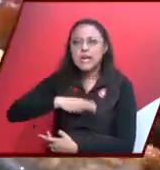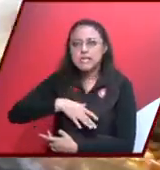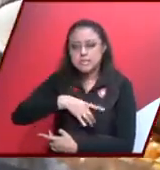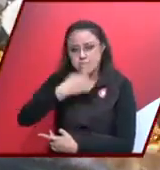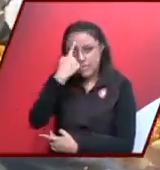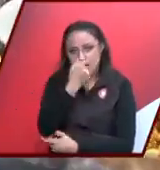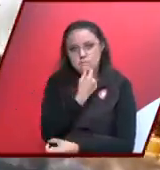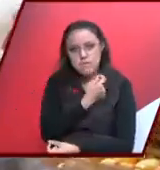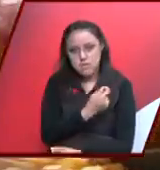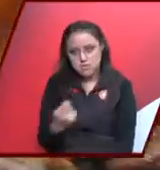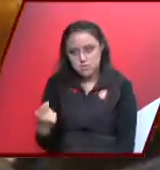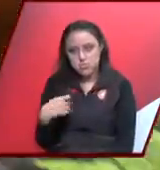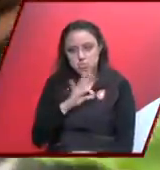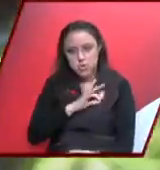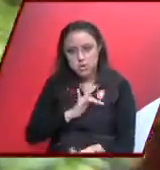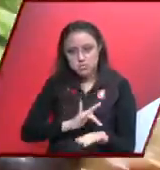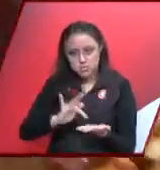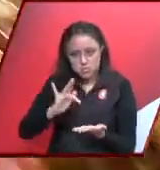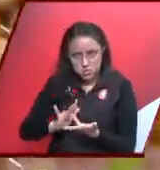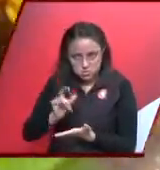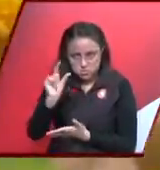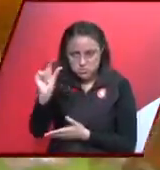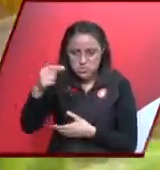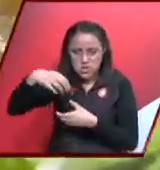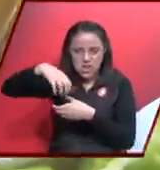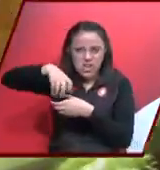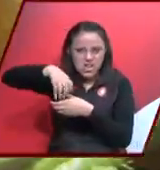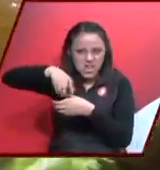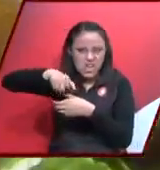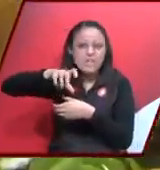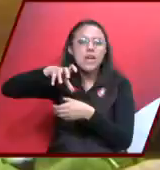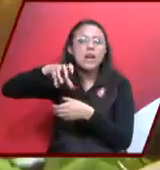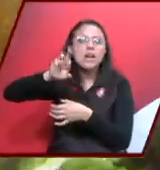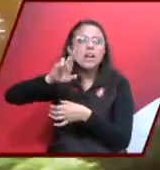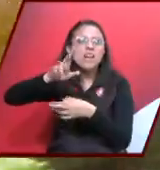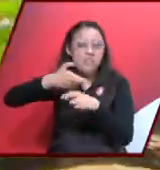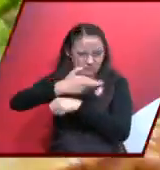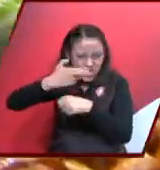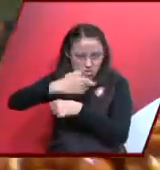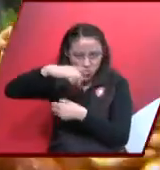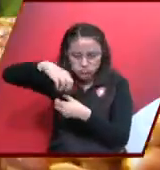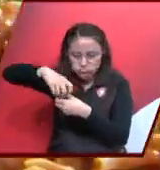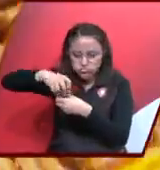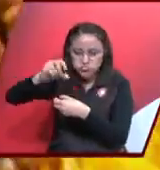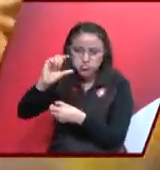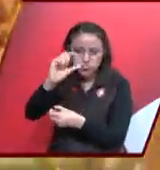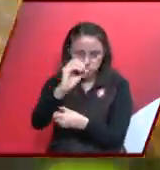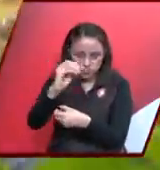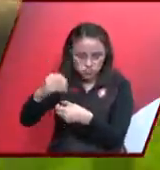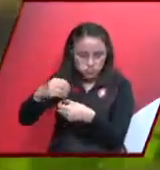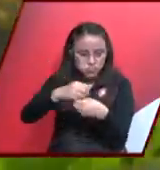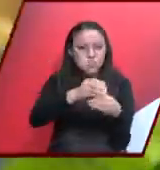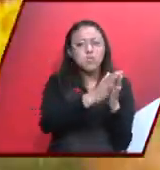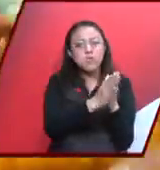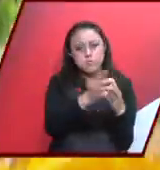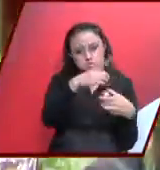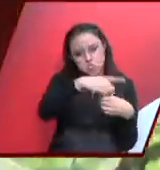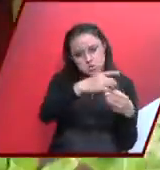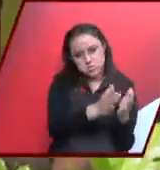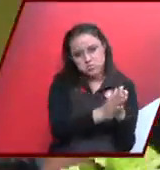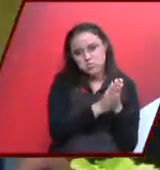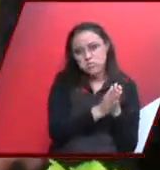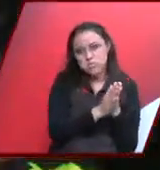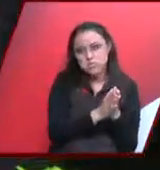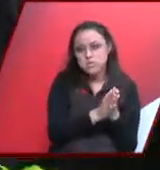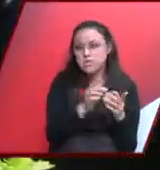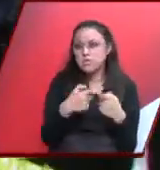invitando a que lleven tapitas de refresco, de cualquier tipo de tapitas, que lleguen y nos las donen de favor. Y básicamente